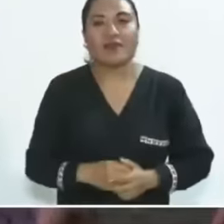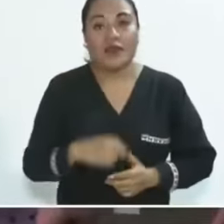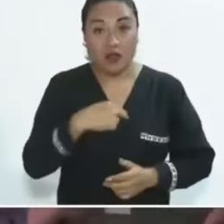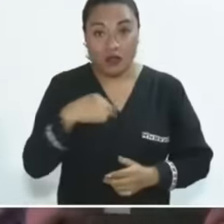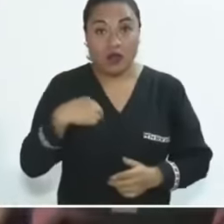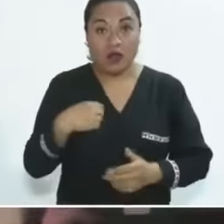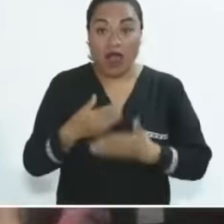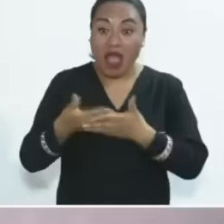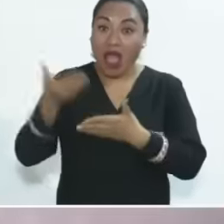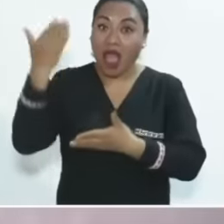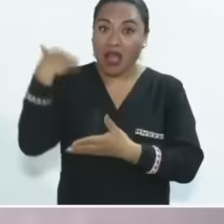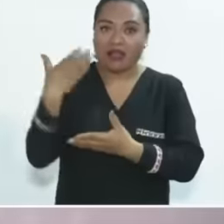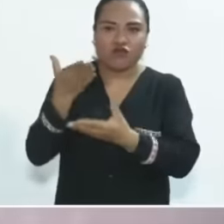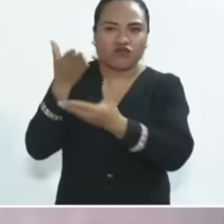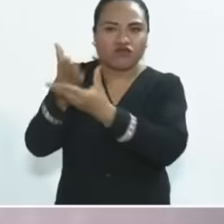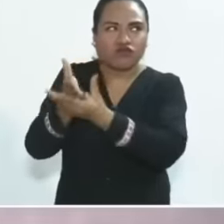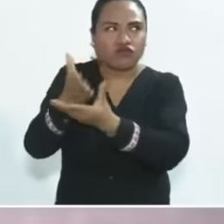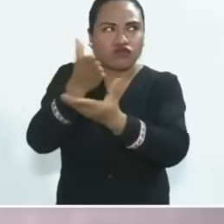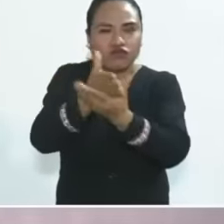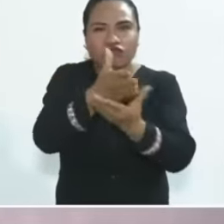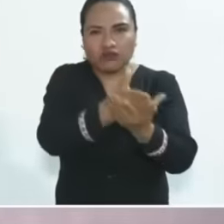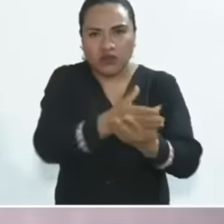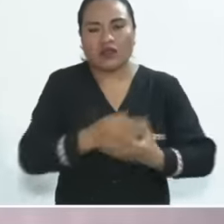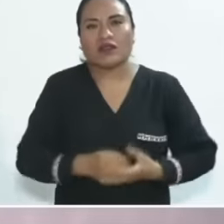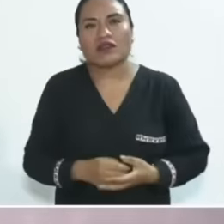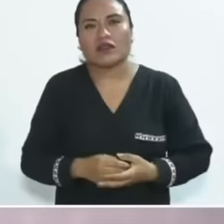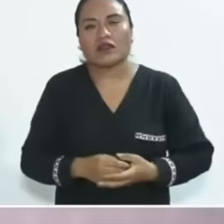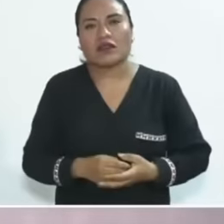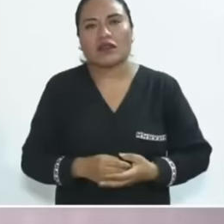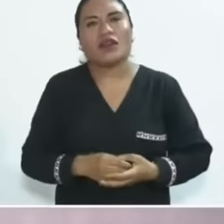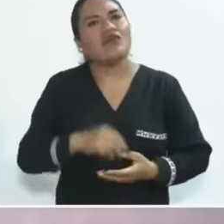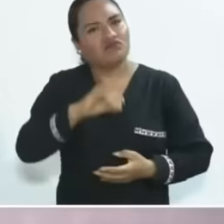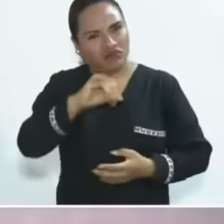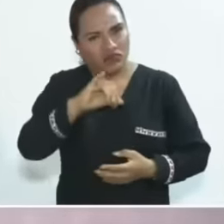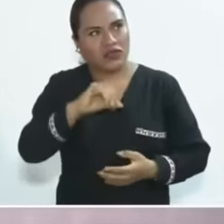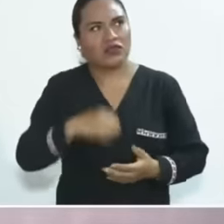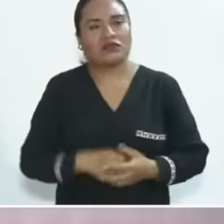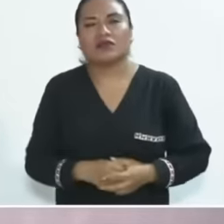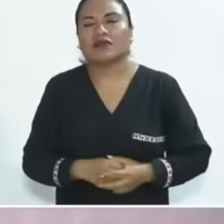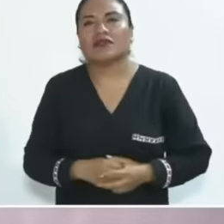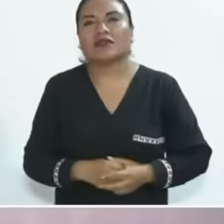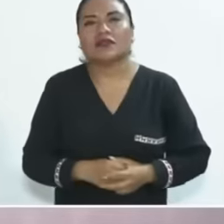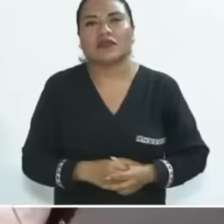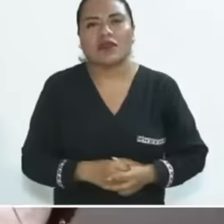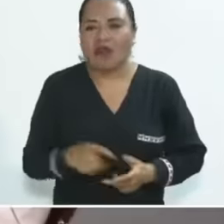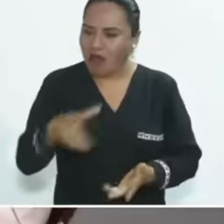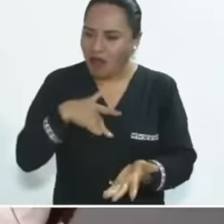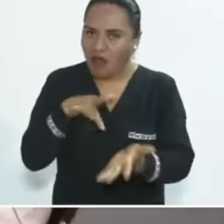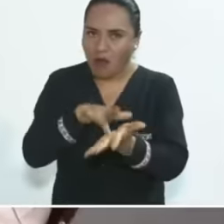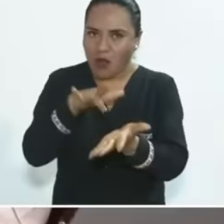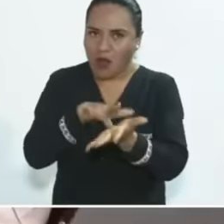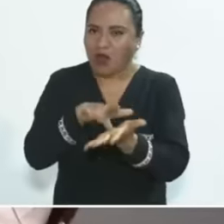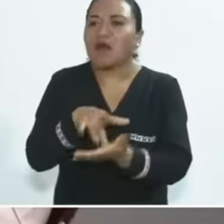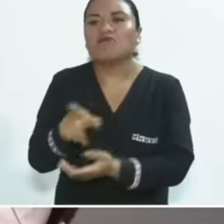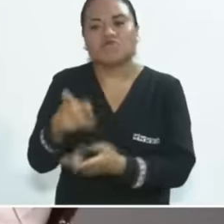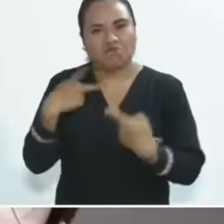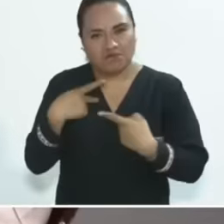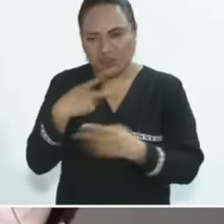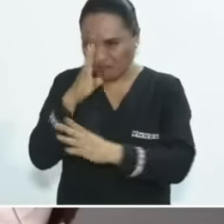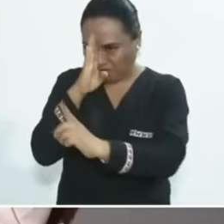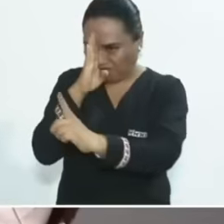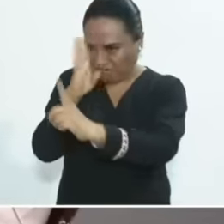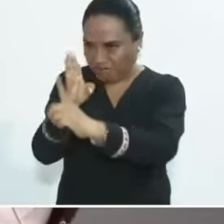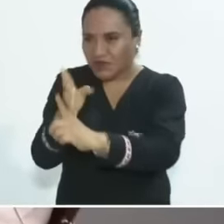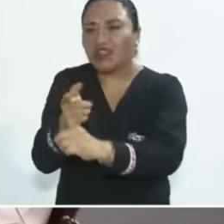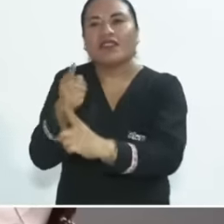desde entonces dijimos, vamos a entregar los apoyos directos a